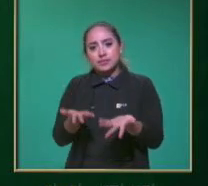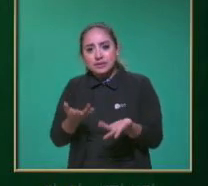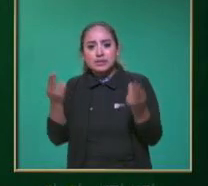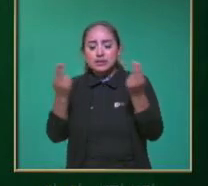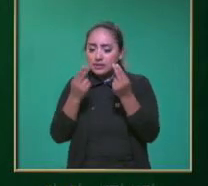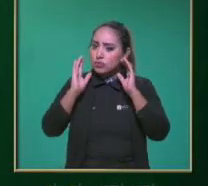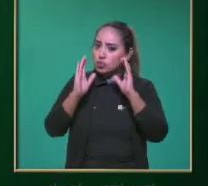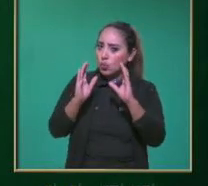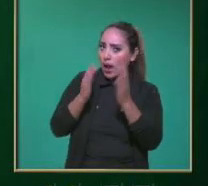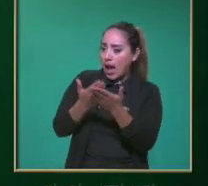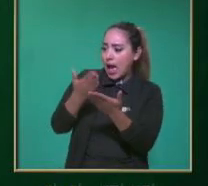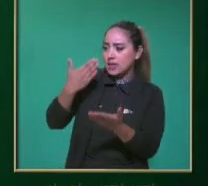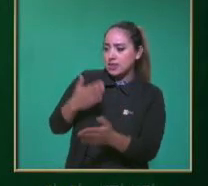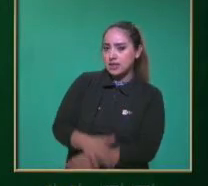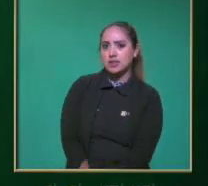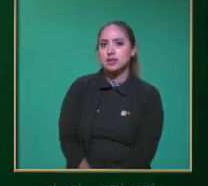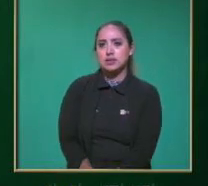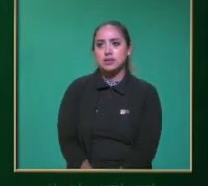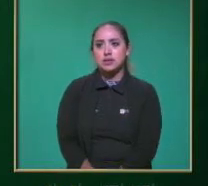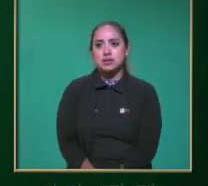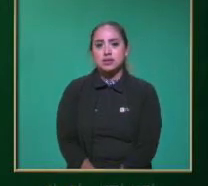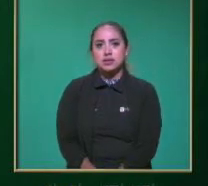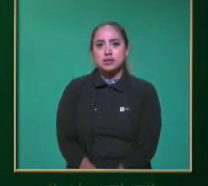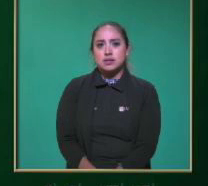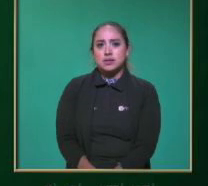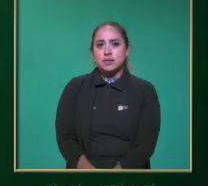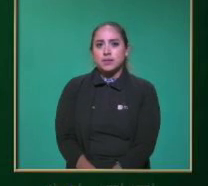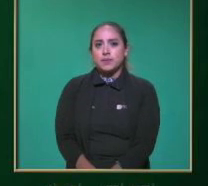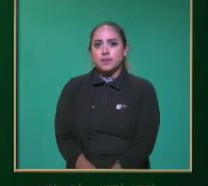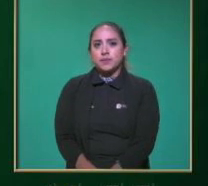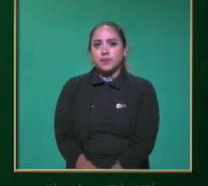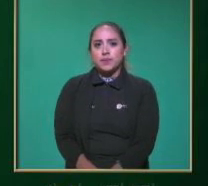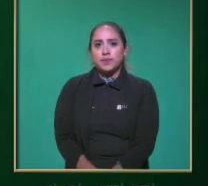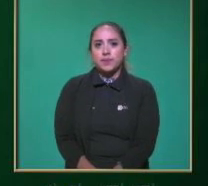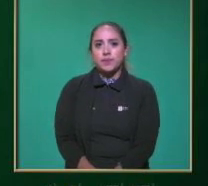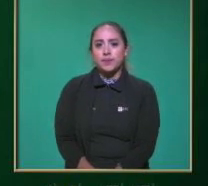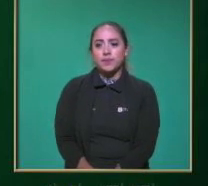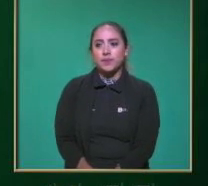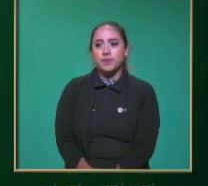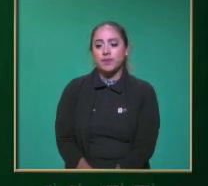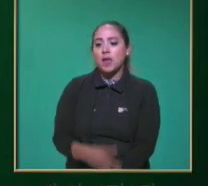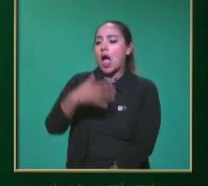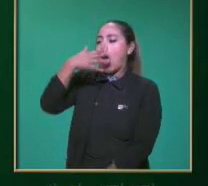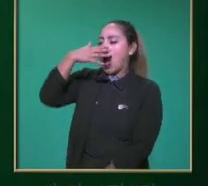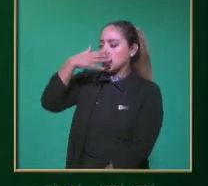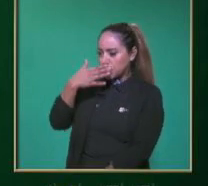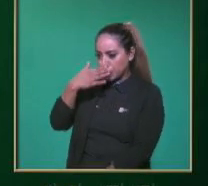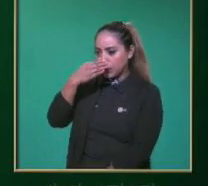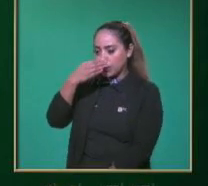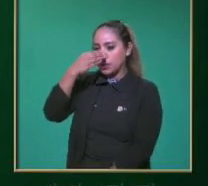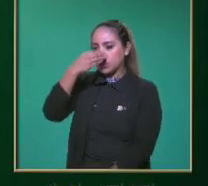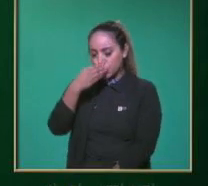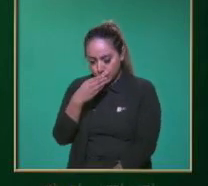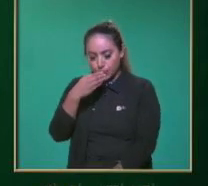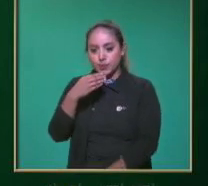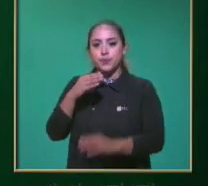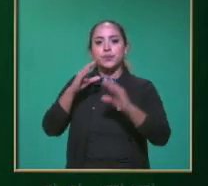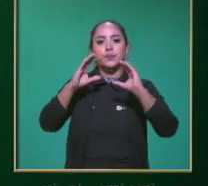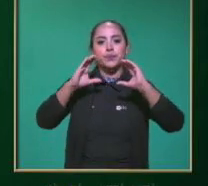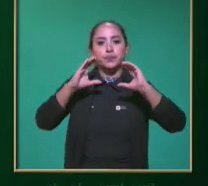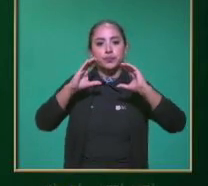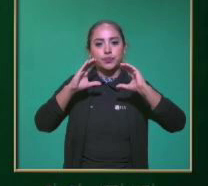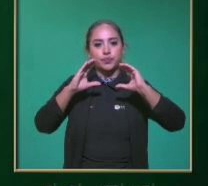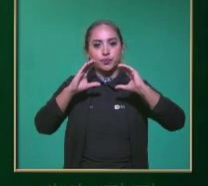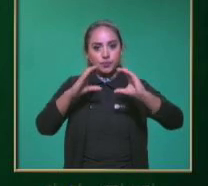precaución antes de consumirlos. Así es. Y luego dice, sonarnos la nariz con cuidado. Esta es una